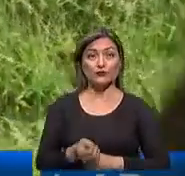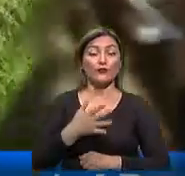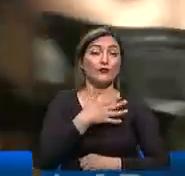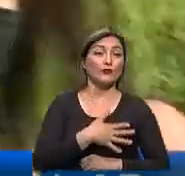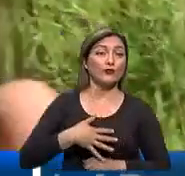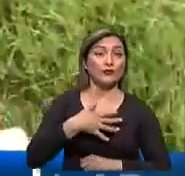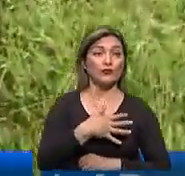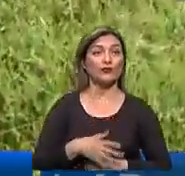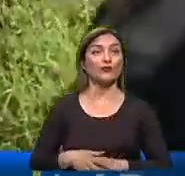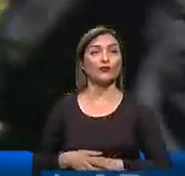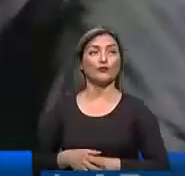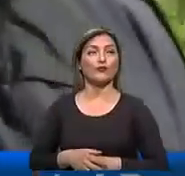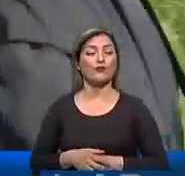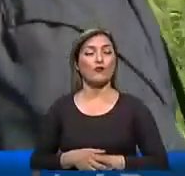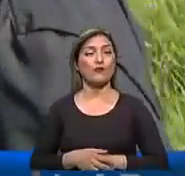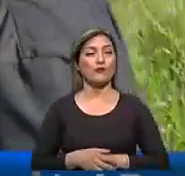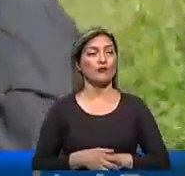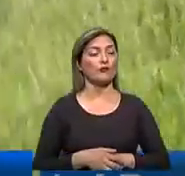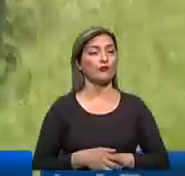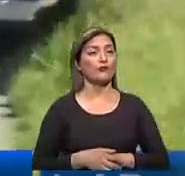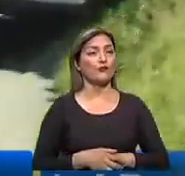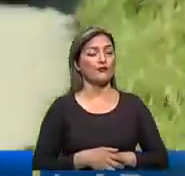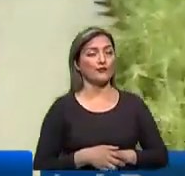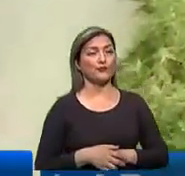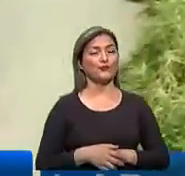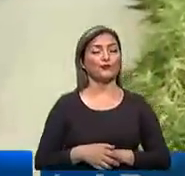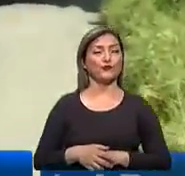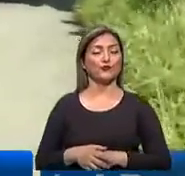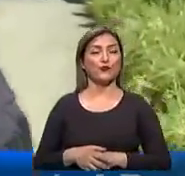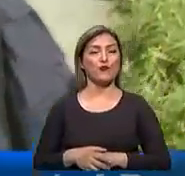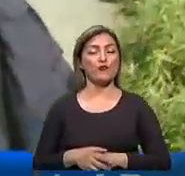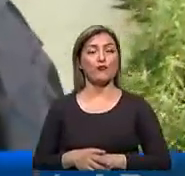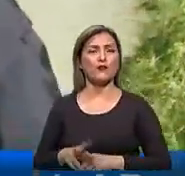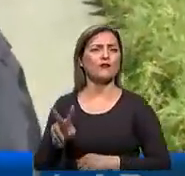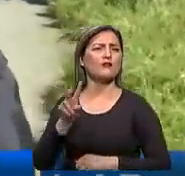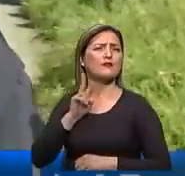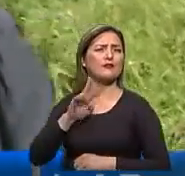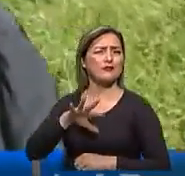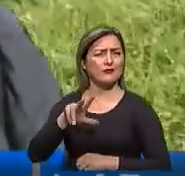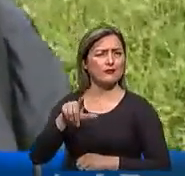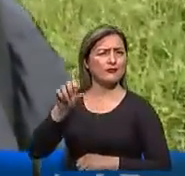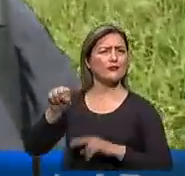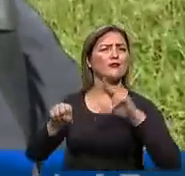favor, véngase para acá y cuéntenos, ¿han visto ya, han sido los vecinos víctimas de la delincuencia tal vez?